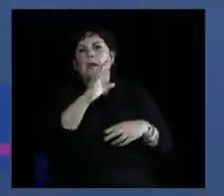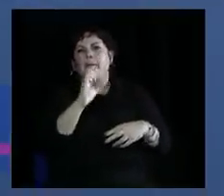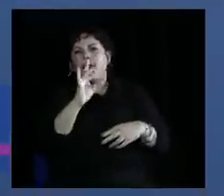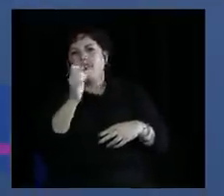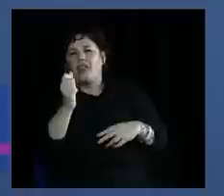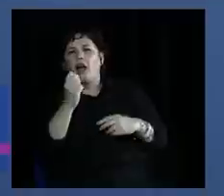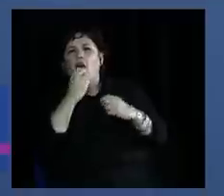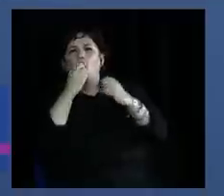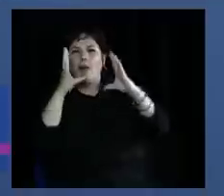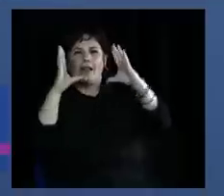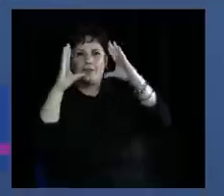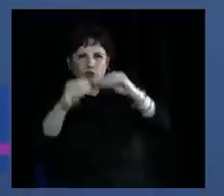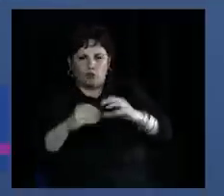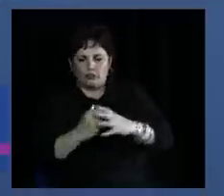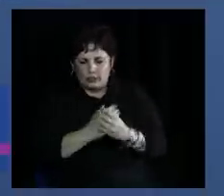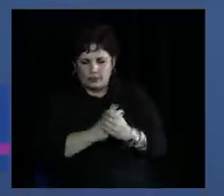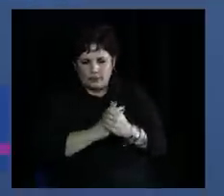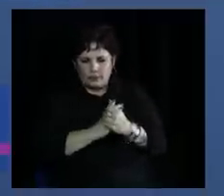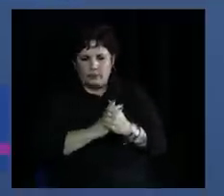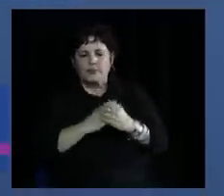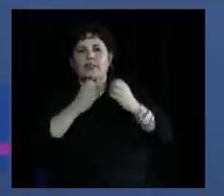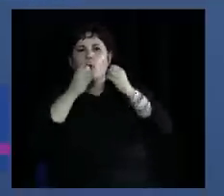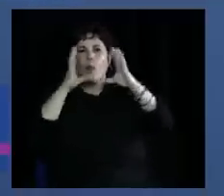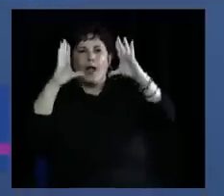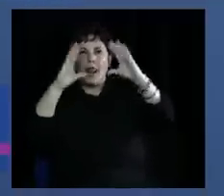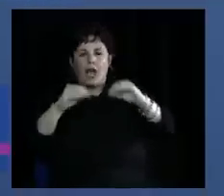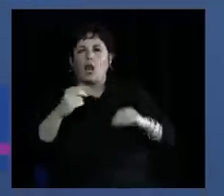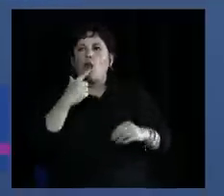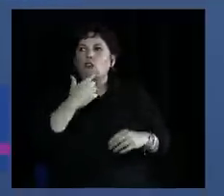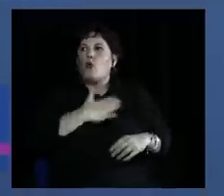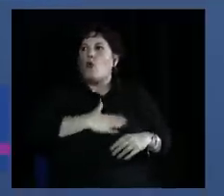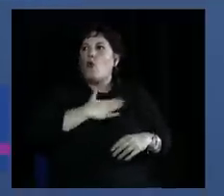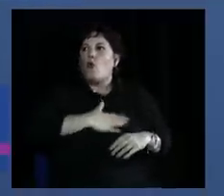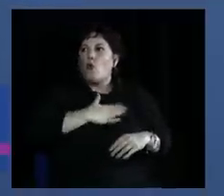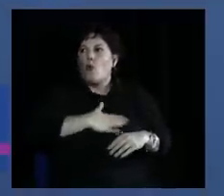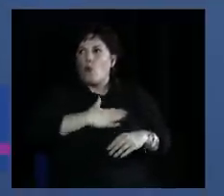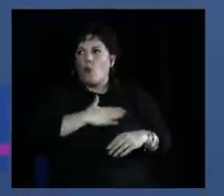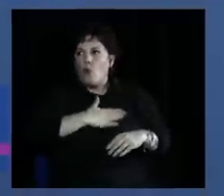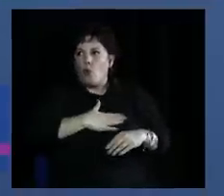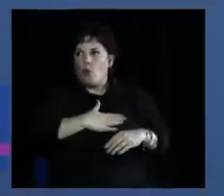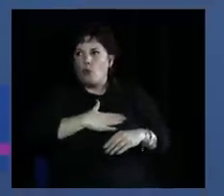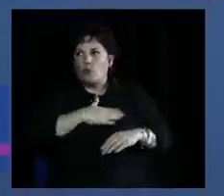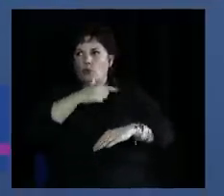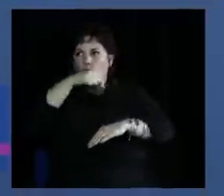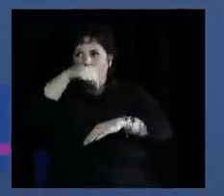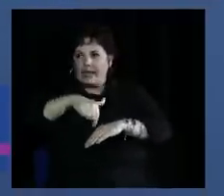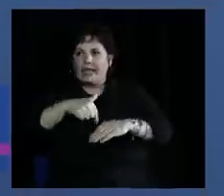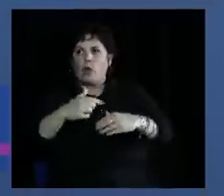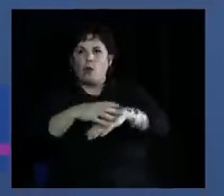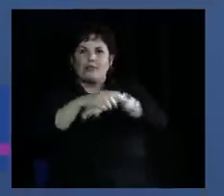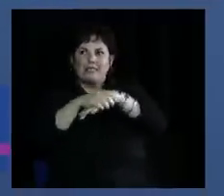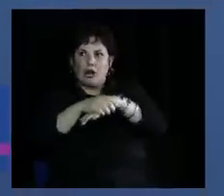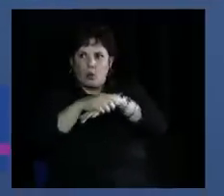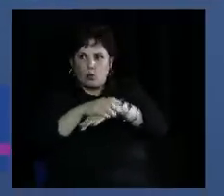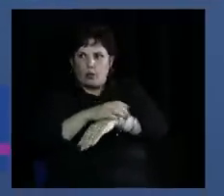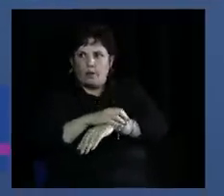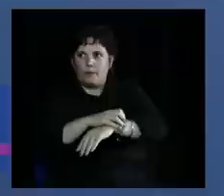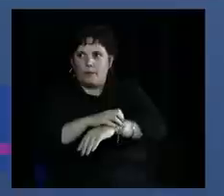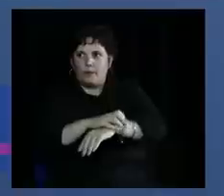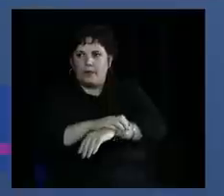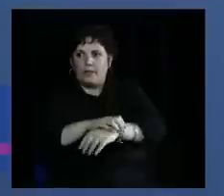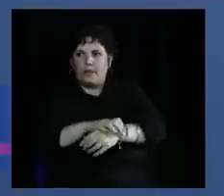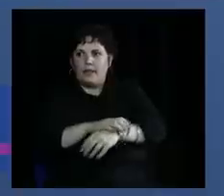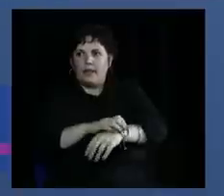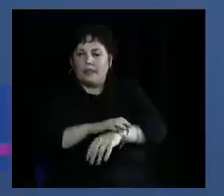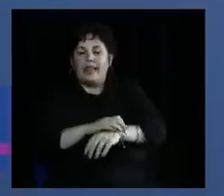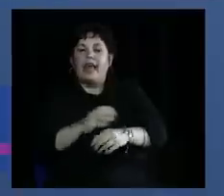Buenas noches. Buenas noches, es un gusto estar aquí en este programa y un saludo muy fraternal. Y